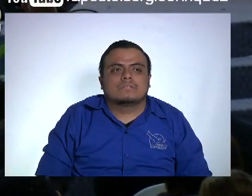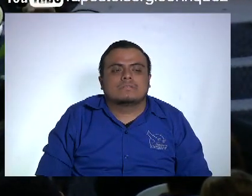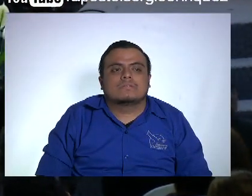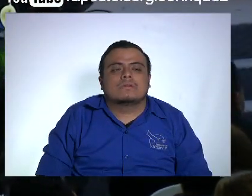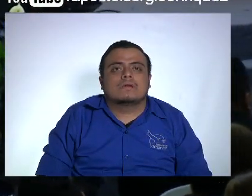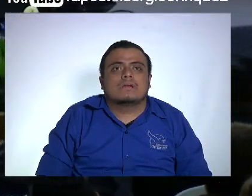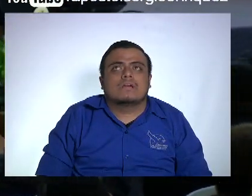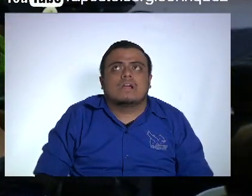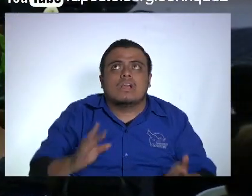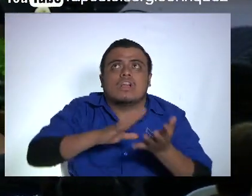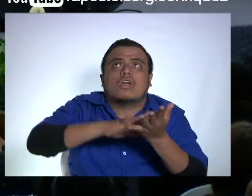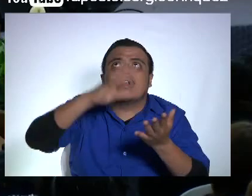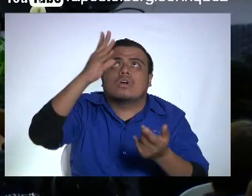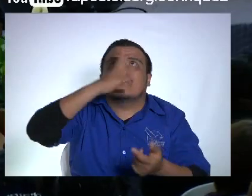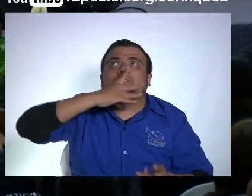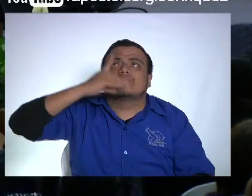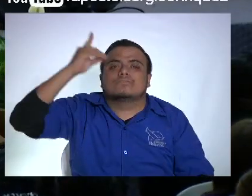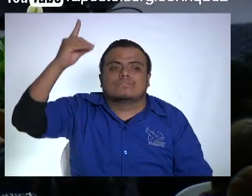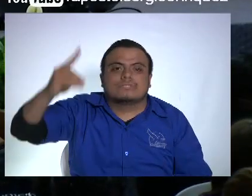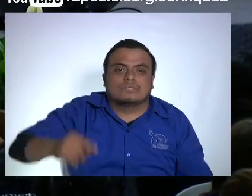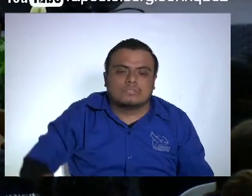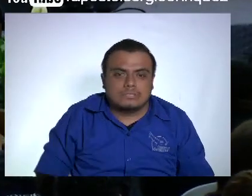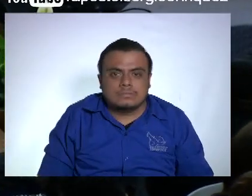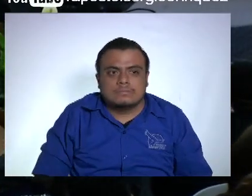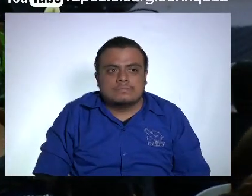Gloria a su nombre.